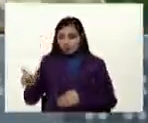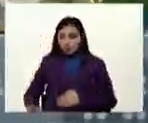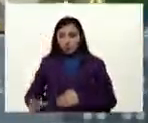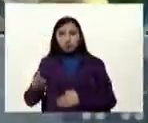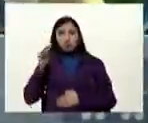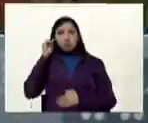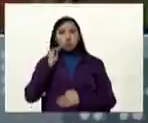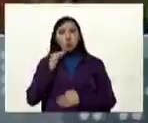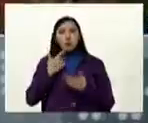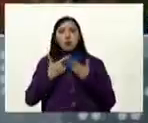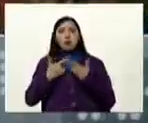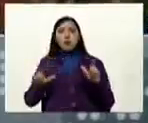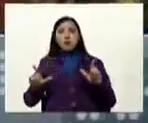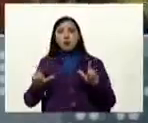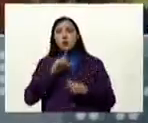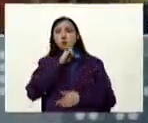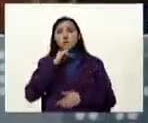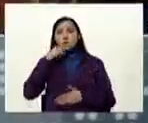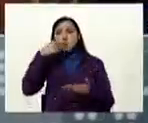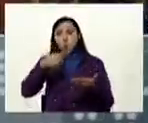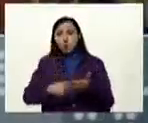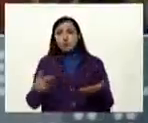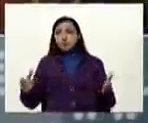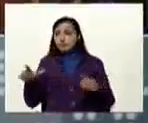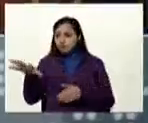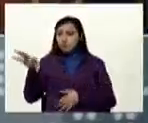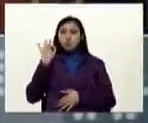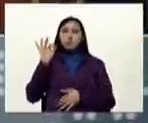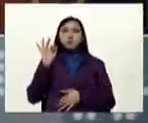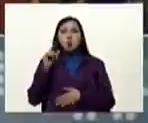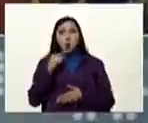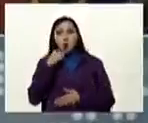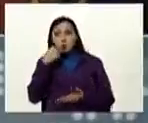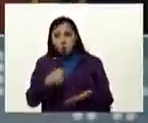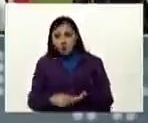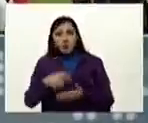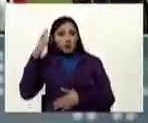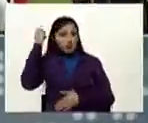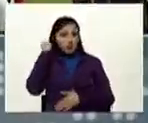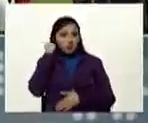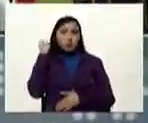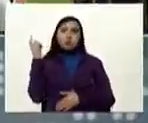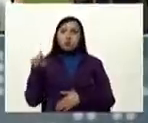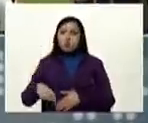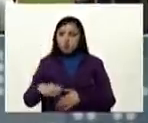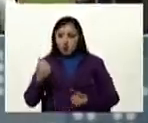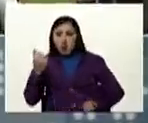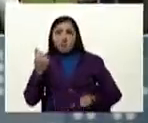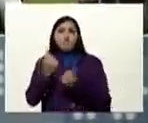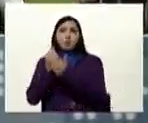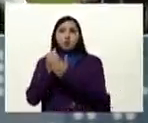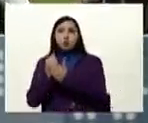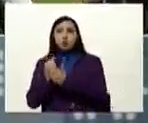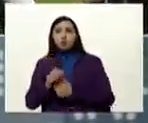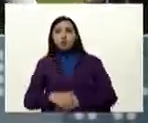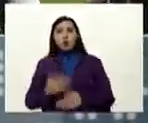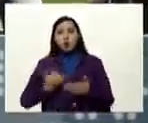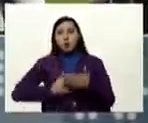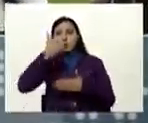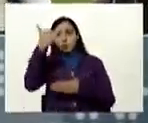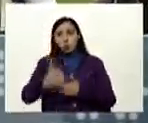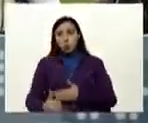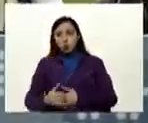de Bolívar, el nombre de Bolívar, tomado de Francisco de Miranda, el proyecto Colombella,